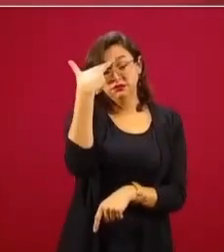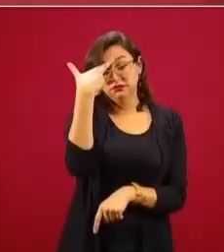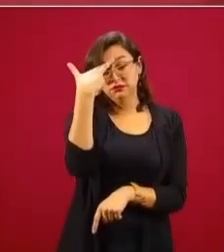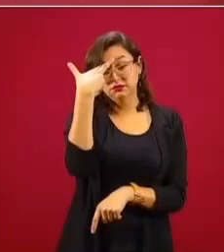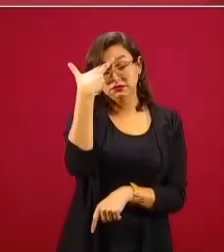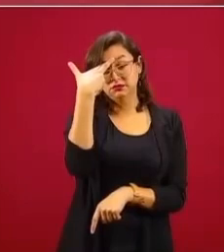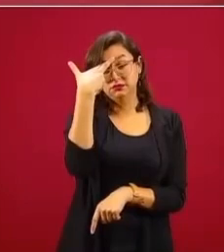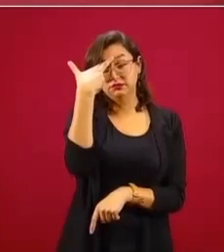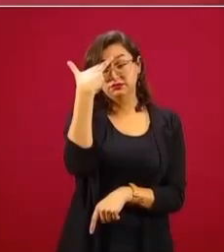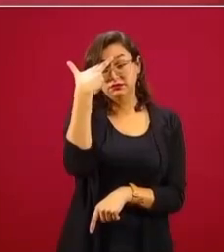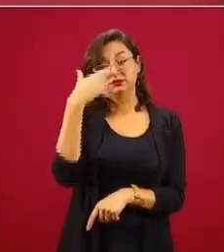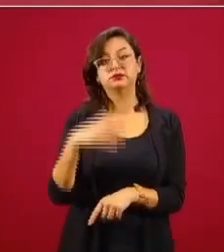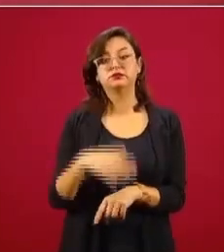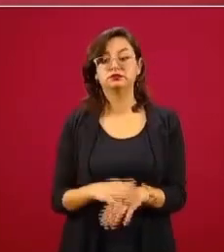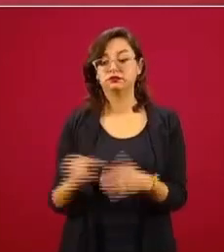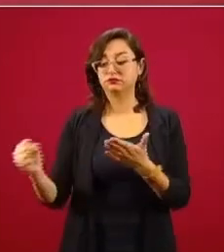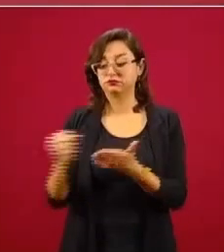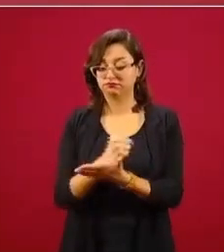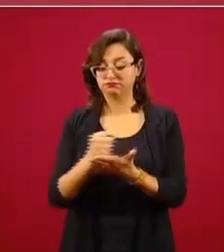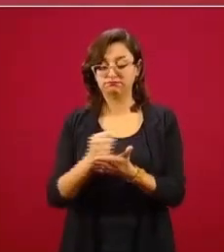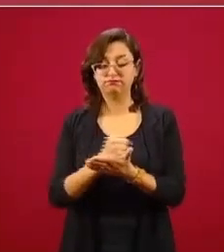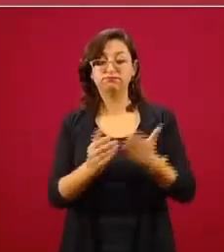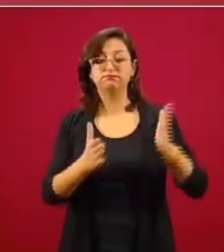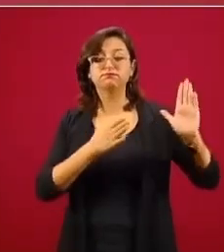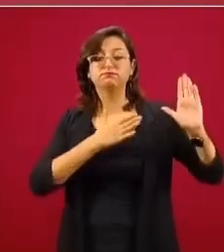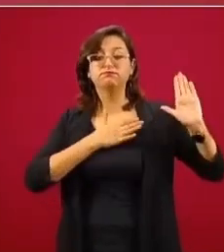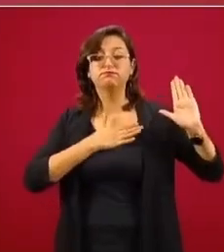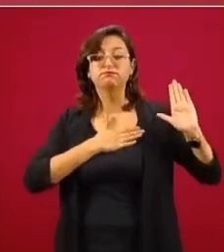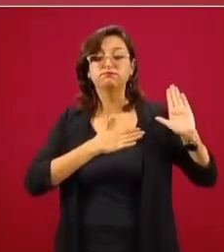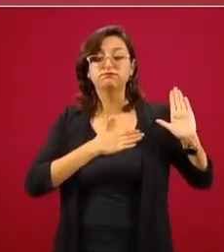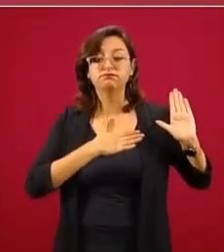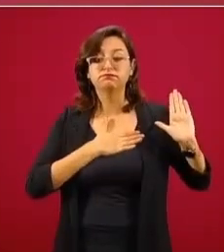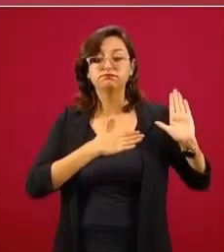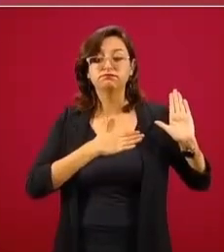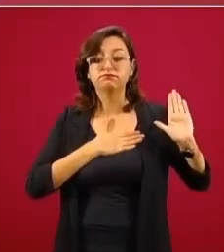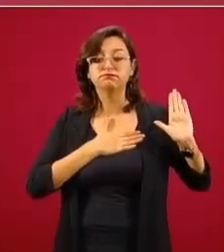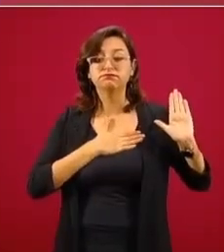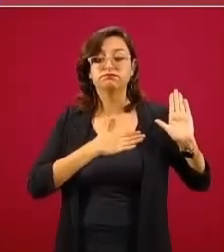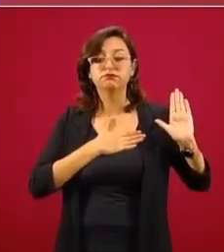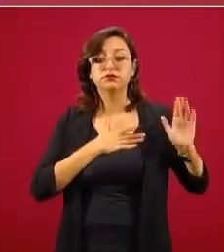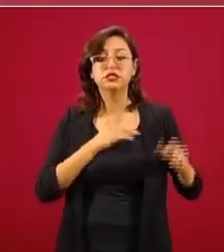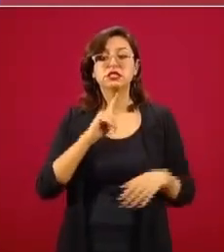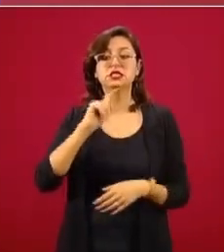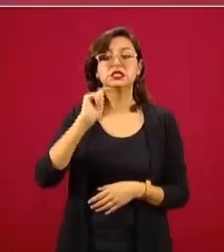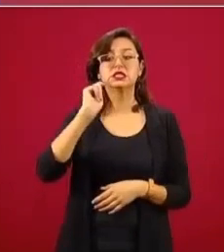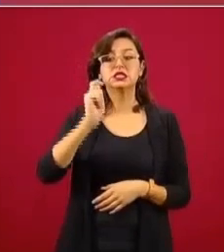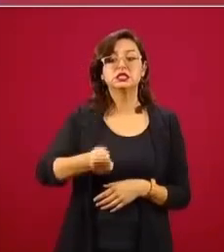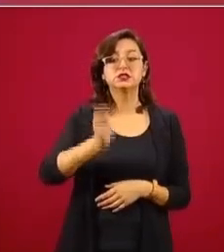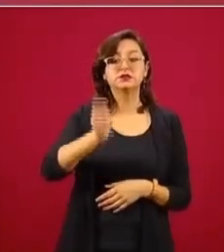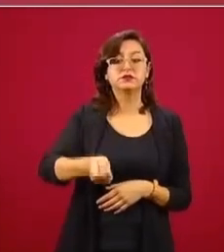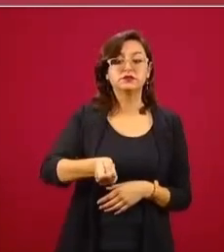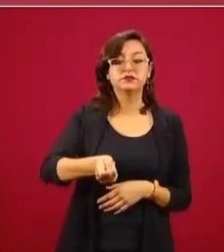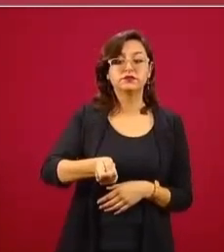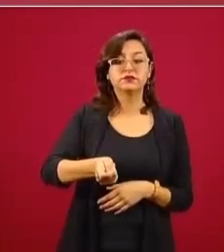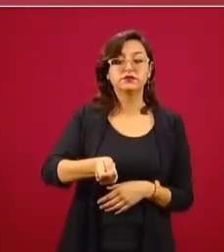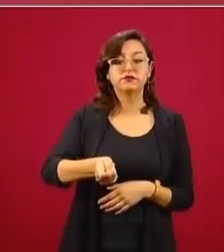es crédito a la palabra estamos partiendo de